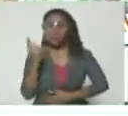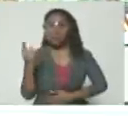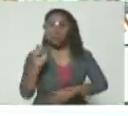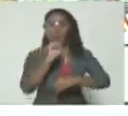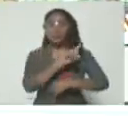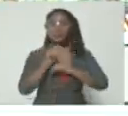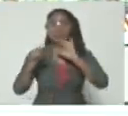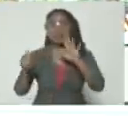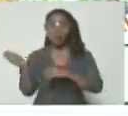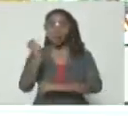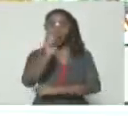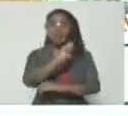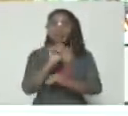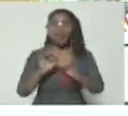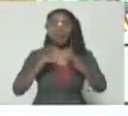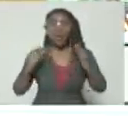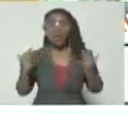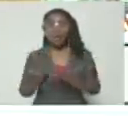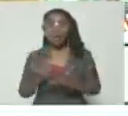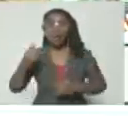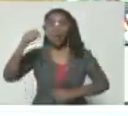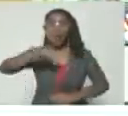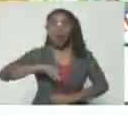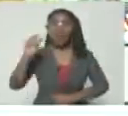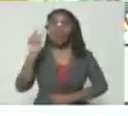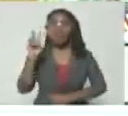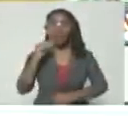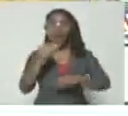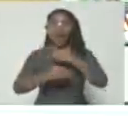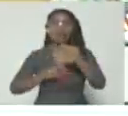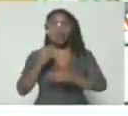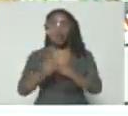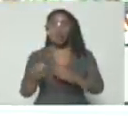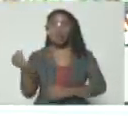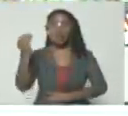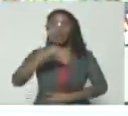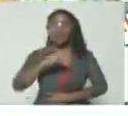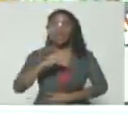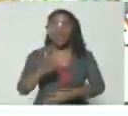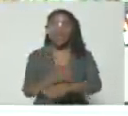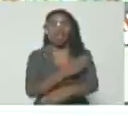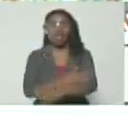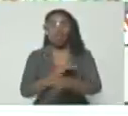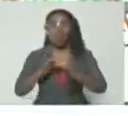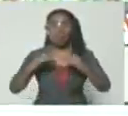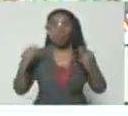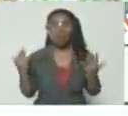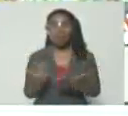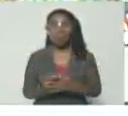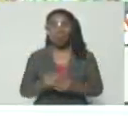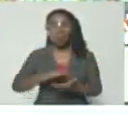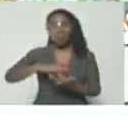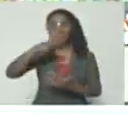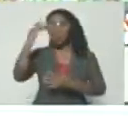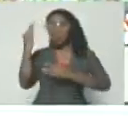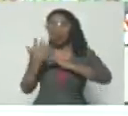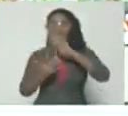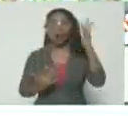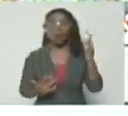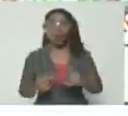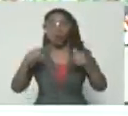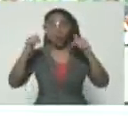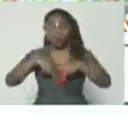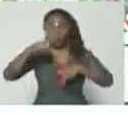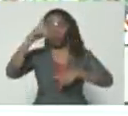16 meses de pandemia, y hoy Venezuela está produciendo más que antes de la pandemia. Milagro, pues. Este